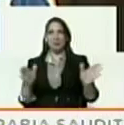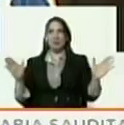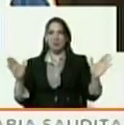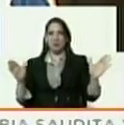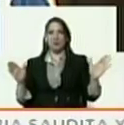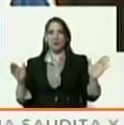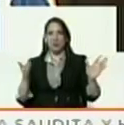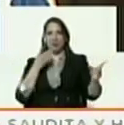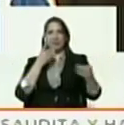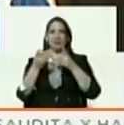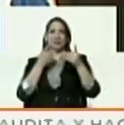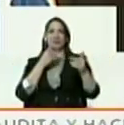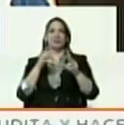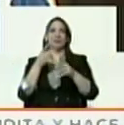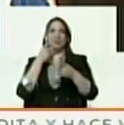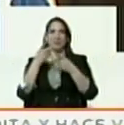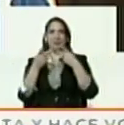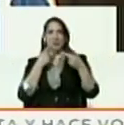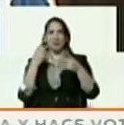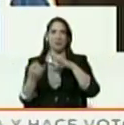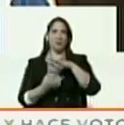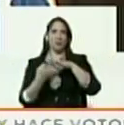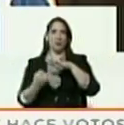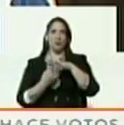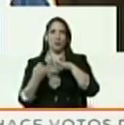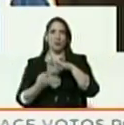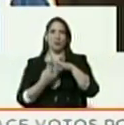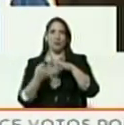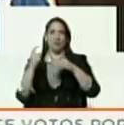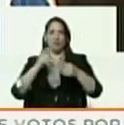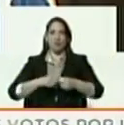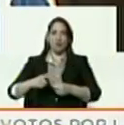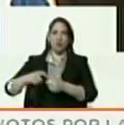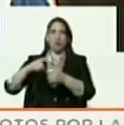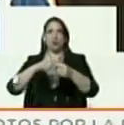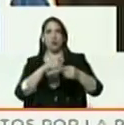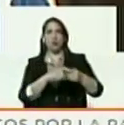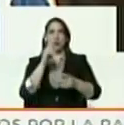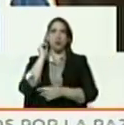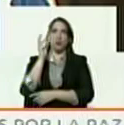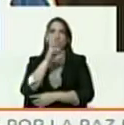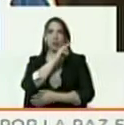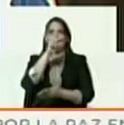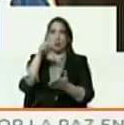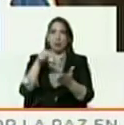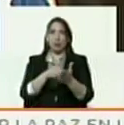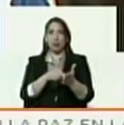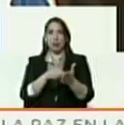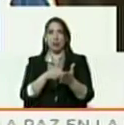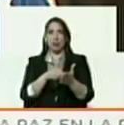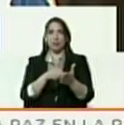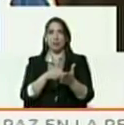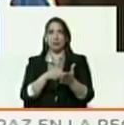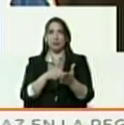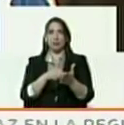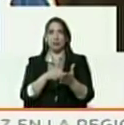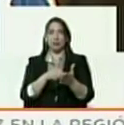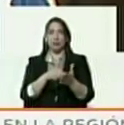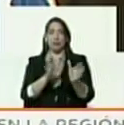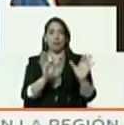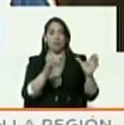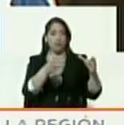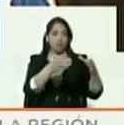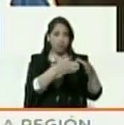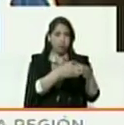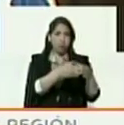diálogo político e institucional, se incorporarán a la Asamblea Nacional y la fracción parlamentaria